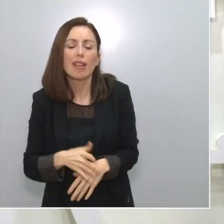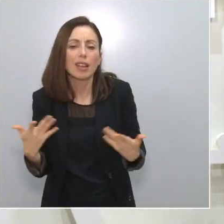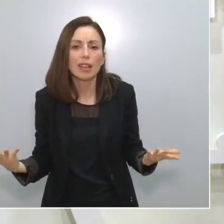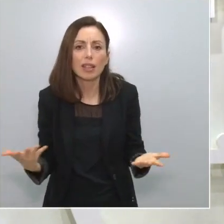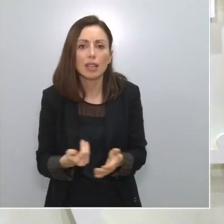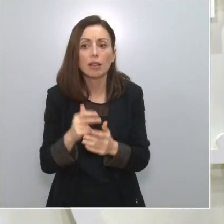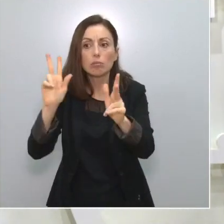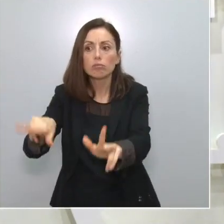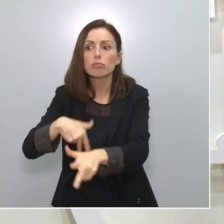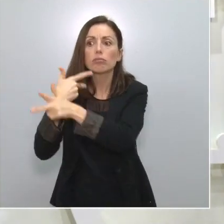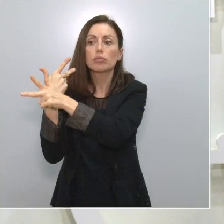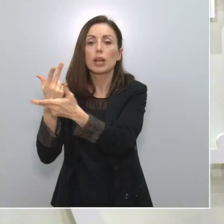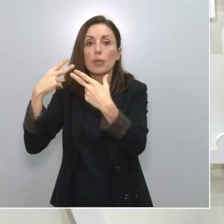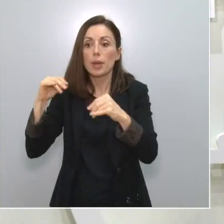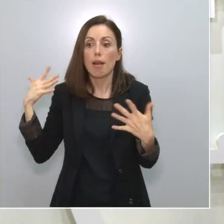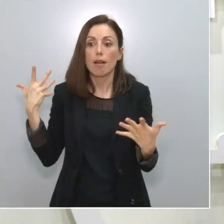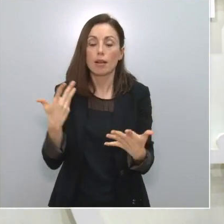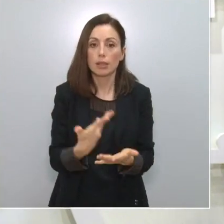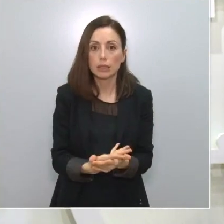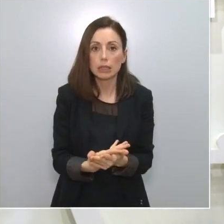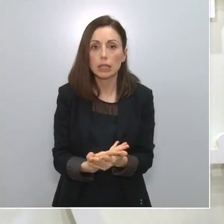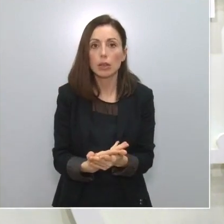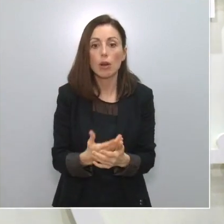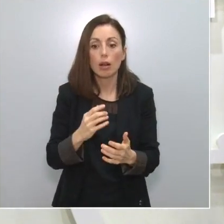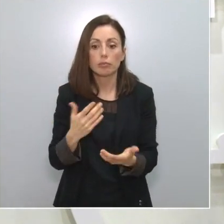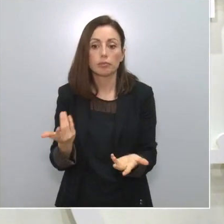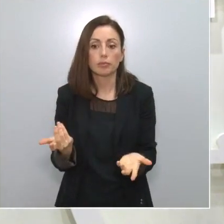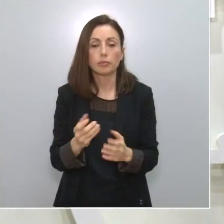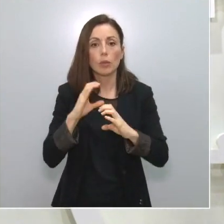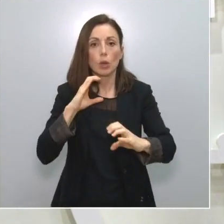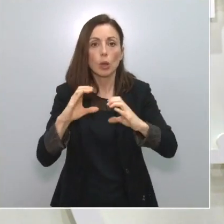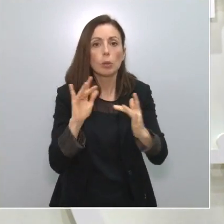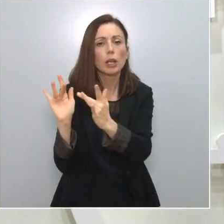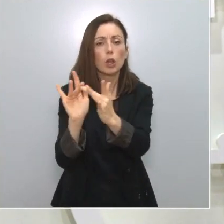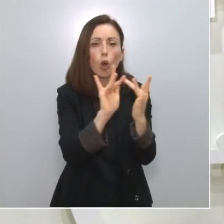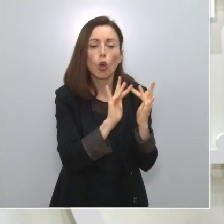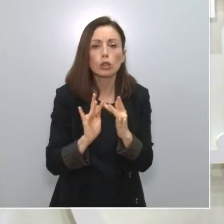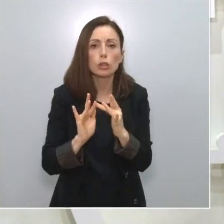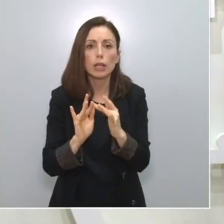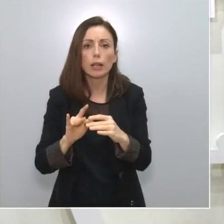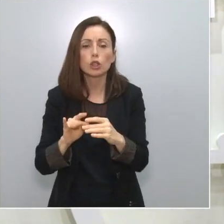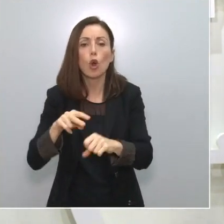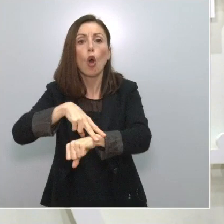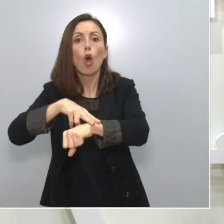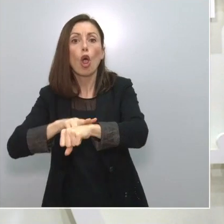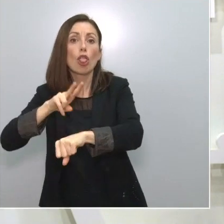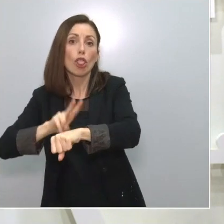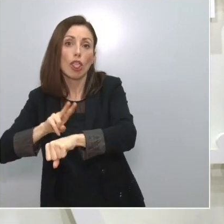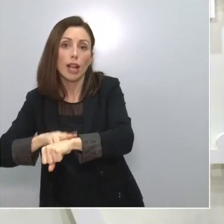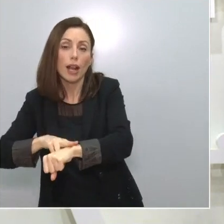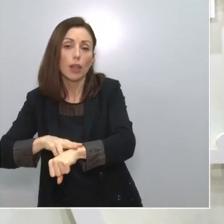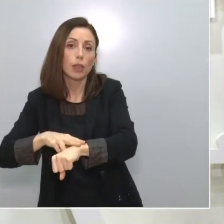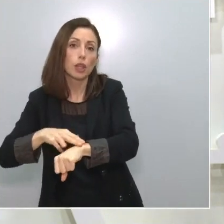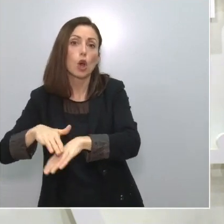terminó esa videoconferencia hasta ahora ha habido una comunicación por parte de la delegación del Gobierno a varios